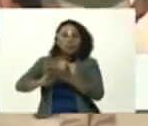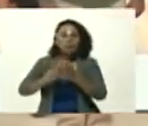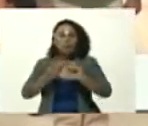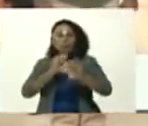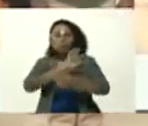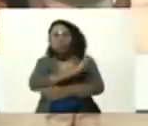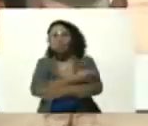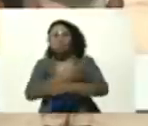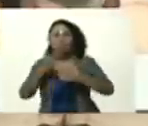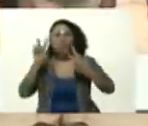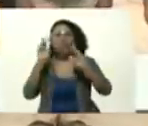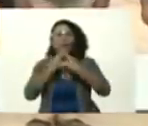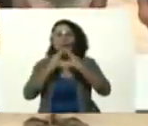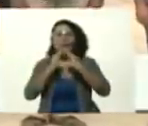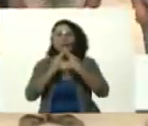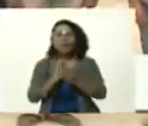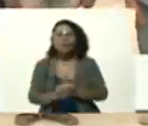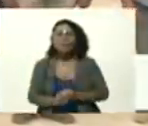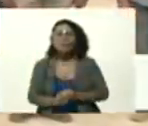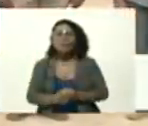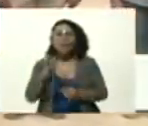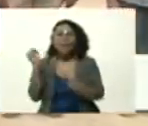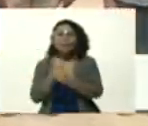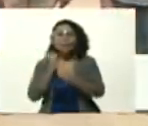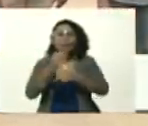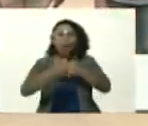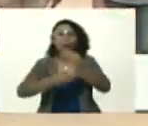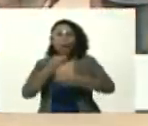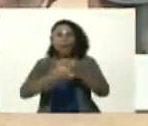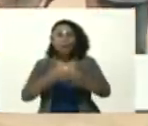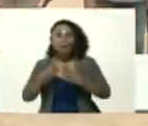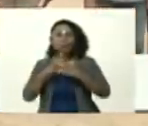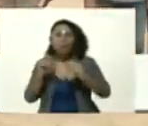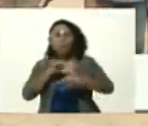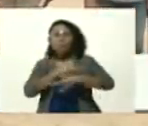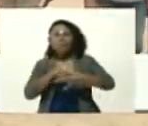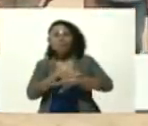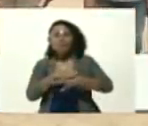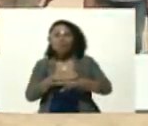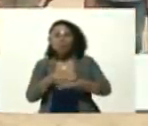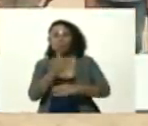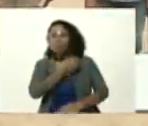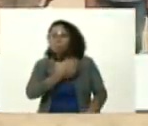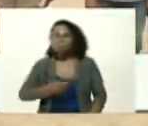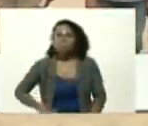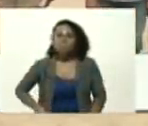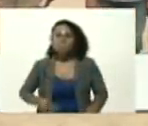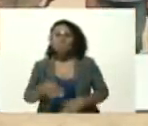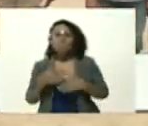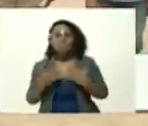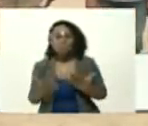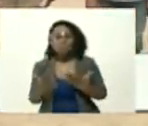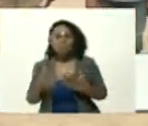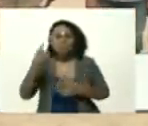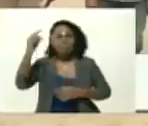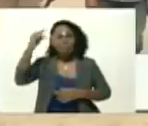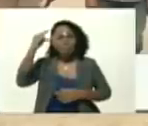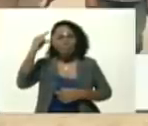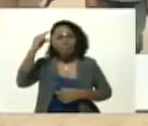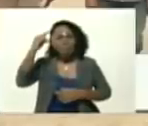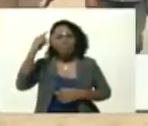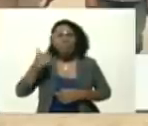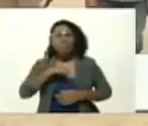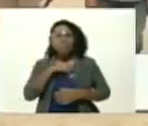fortalecimiento de viviendas. El trabajo que ha estado haciendo todo este ministerio, presidente, en los días que hemos